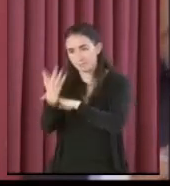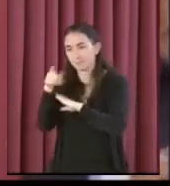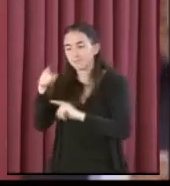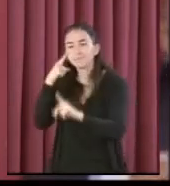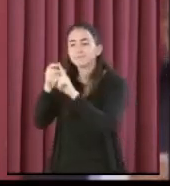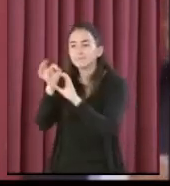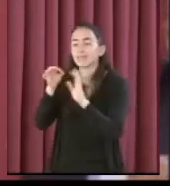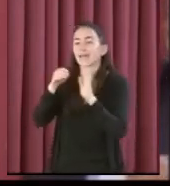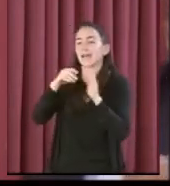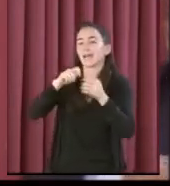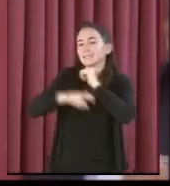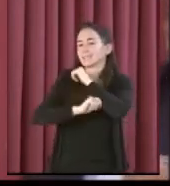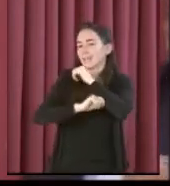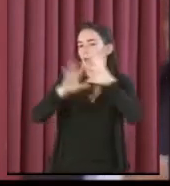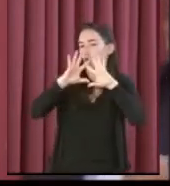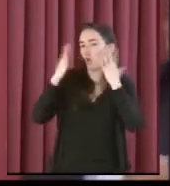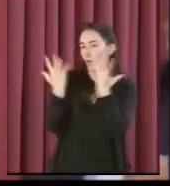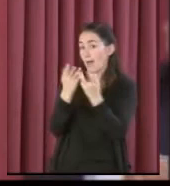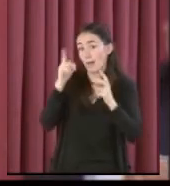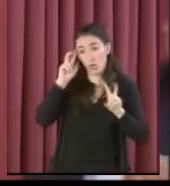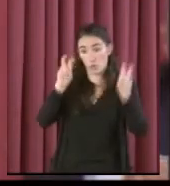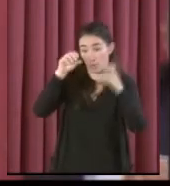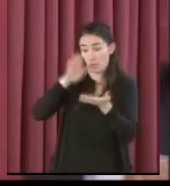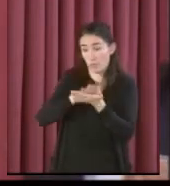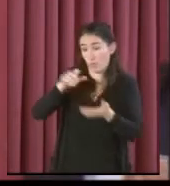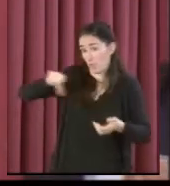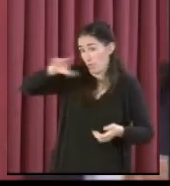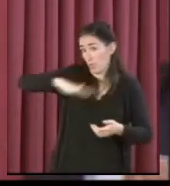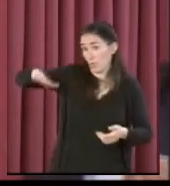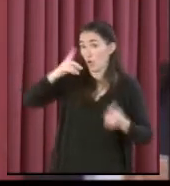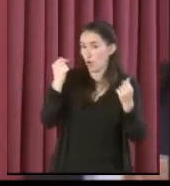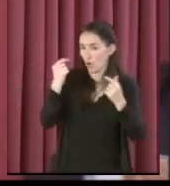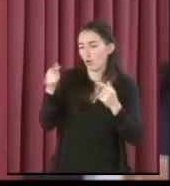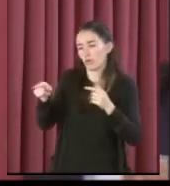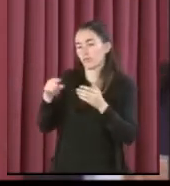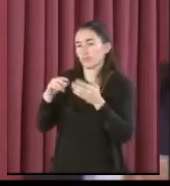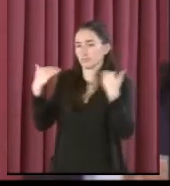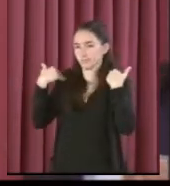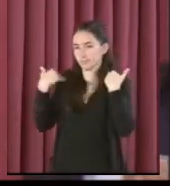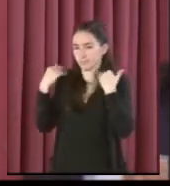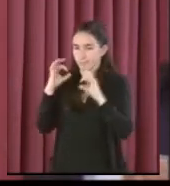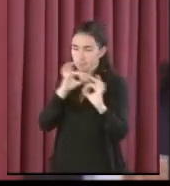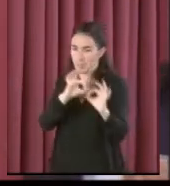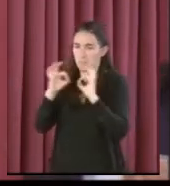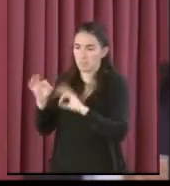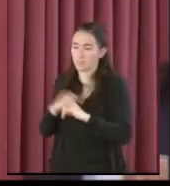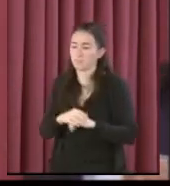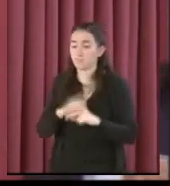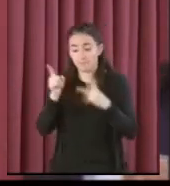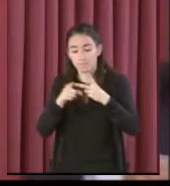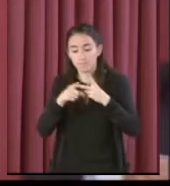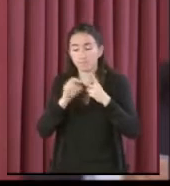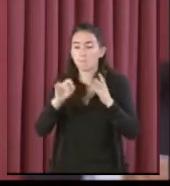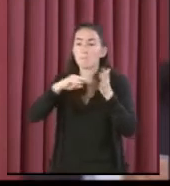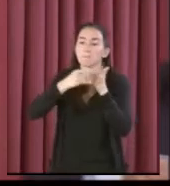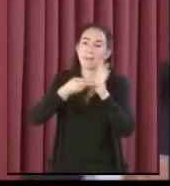la estrategia global de innovación de la ciudad. El segundo, cristalizar esa estrategia en un plan de innovación de la ciudad de Logroño,